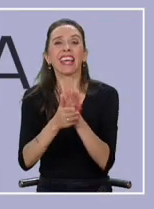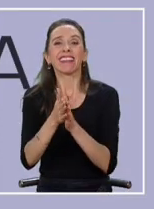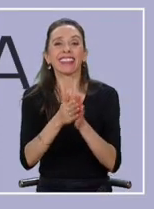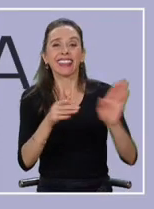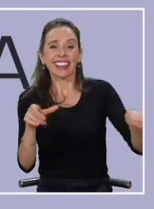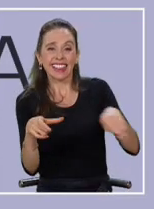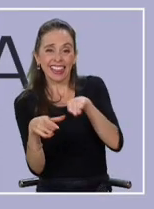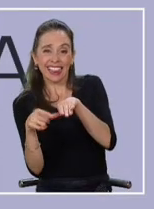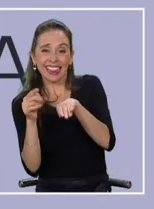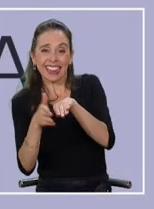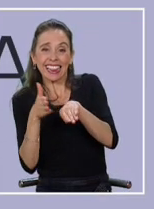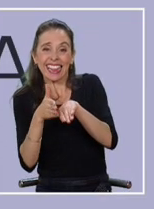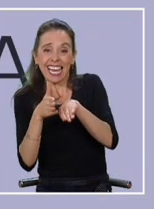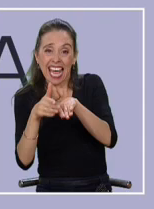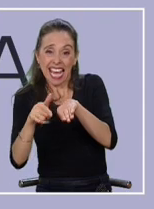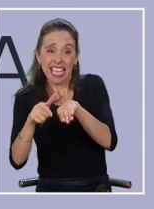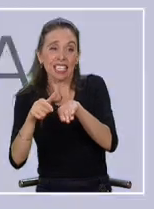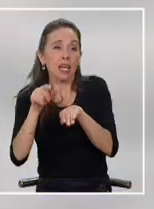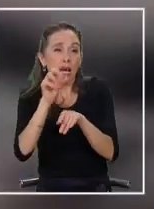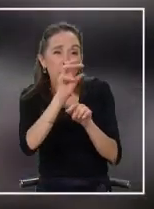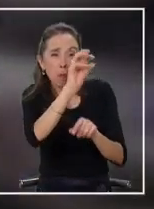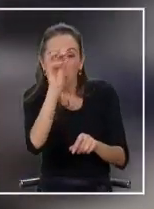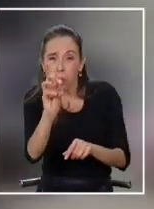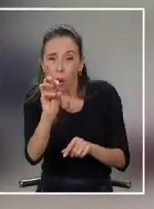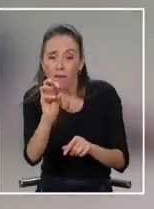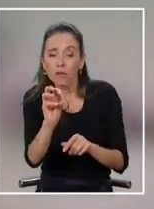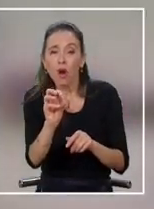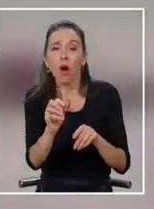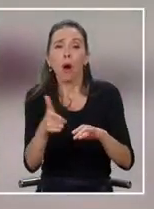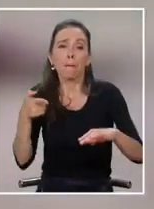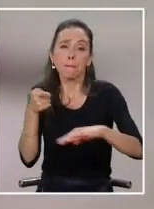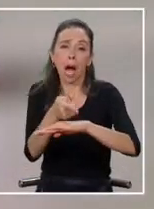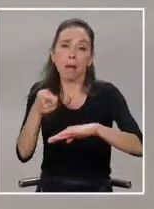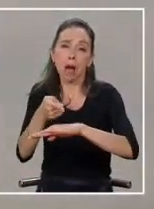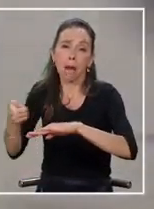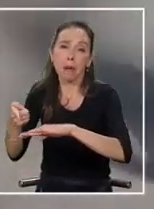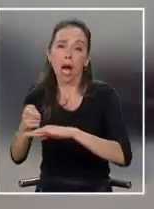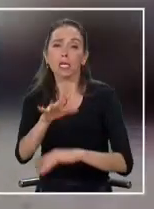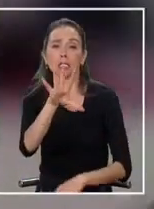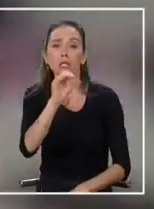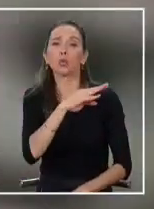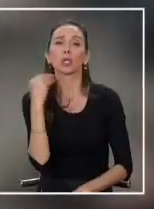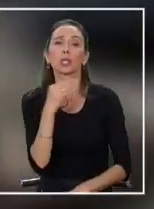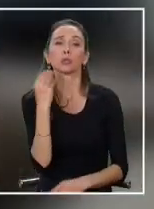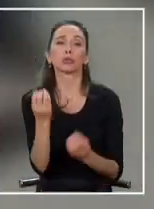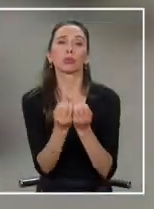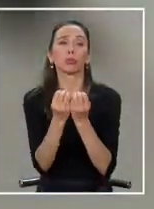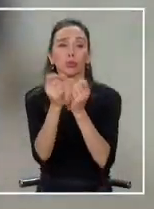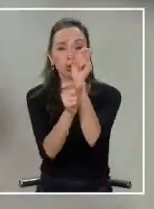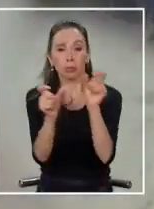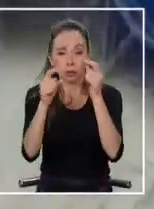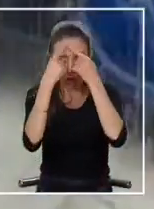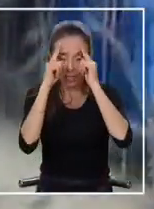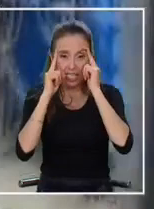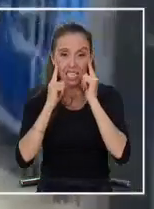ciudad de Kramatorsk fue blanco de violentos ataques que dejaron al menos 50 fallecidos y decenas de personas